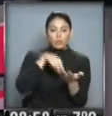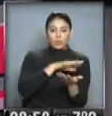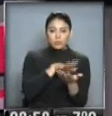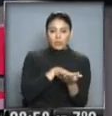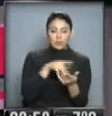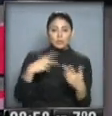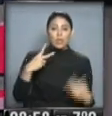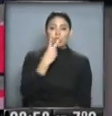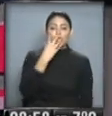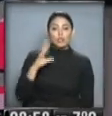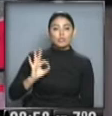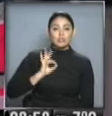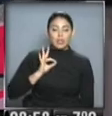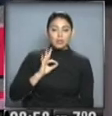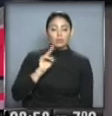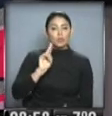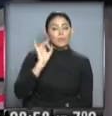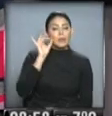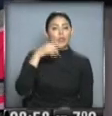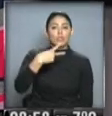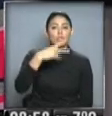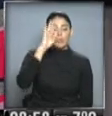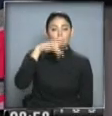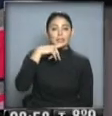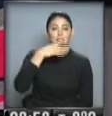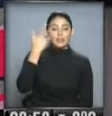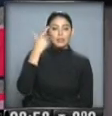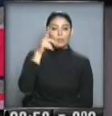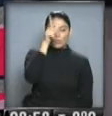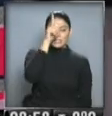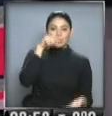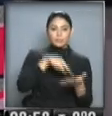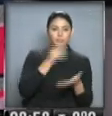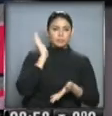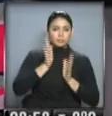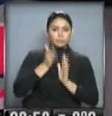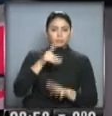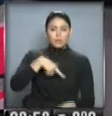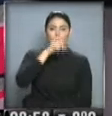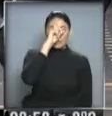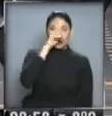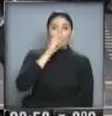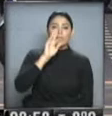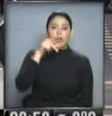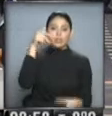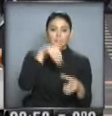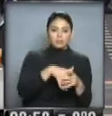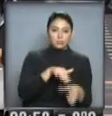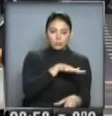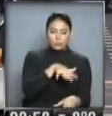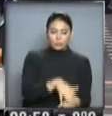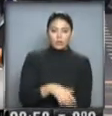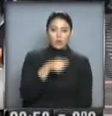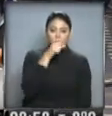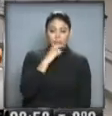al cumplirse dos meses, de la represión de la Policía Metropolitana dentro del neuropsiquiátrico Borda. El